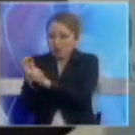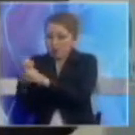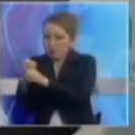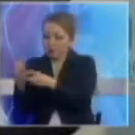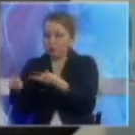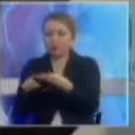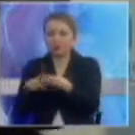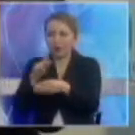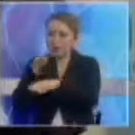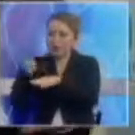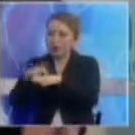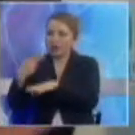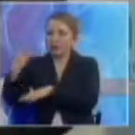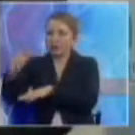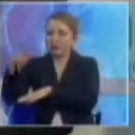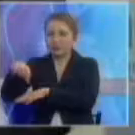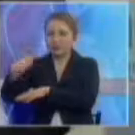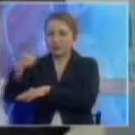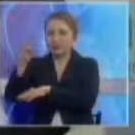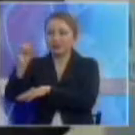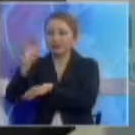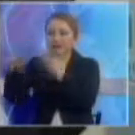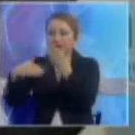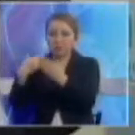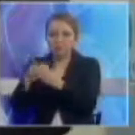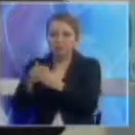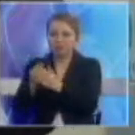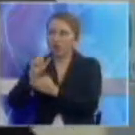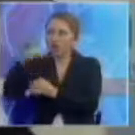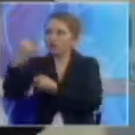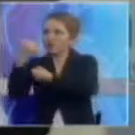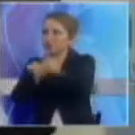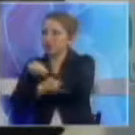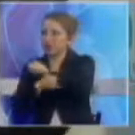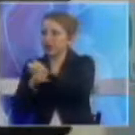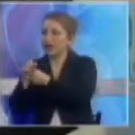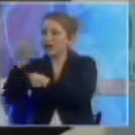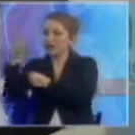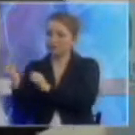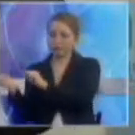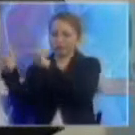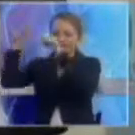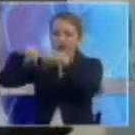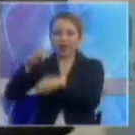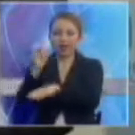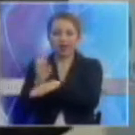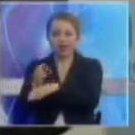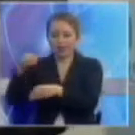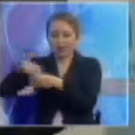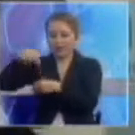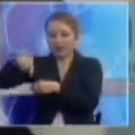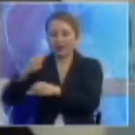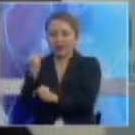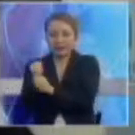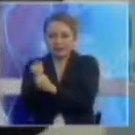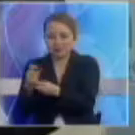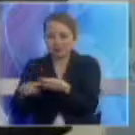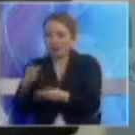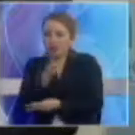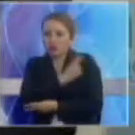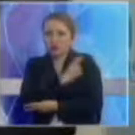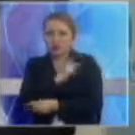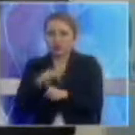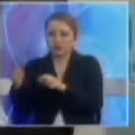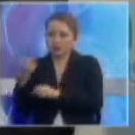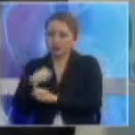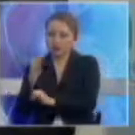científicos, PhDs del resto del planeta, que han venido a vivir al Ecuador, a trabajar en nuestras universidades, a trabajar en